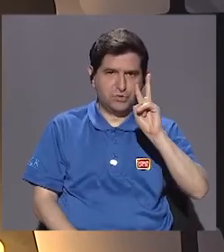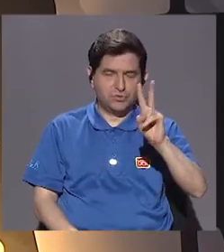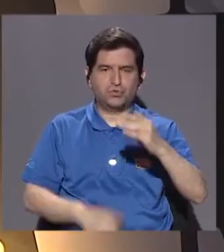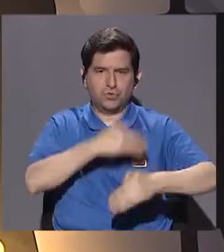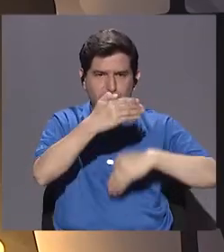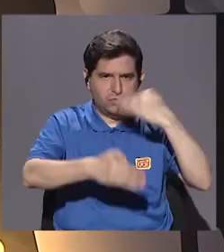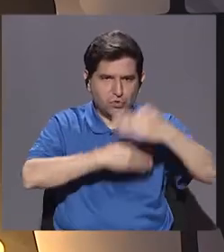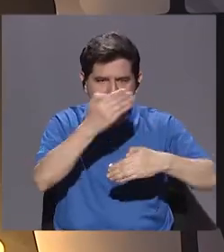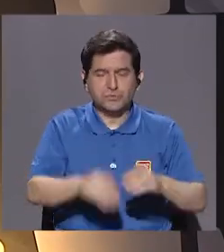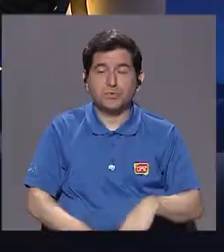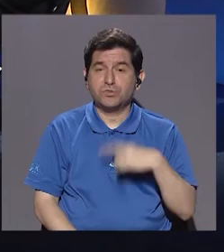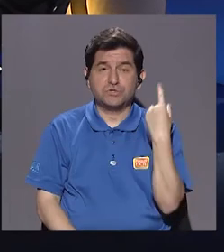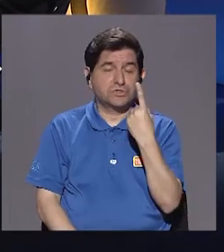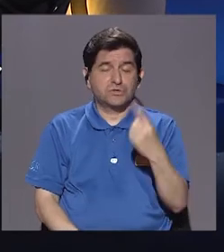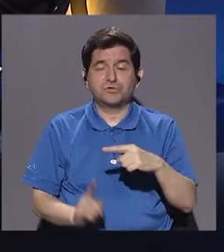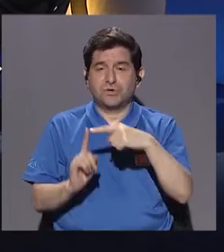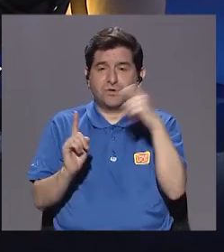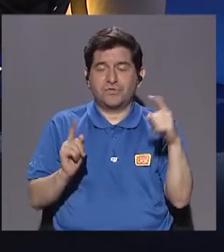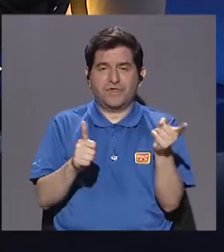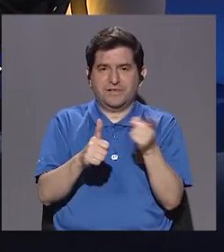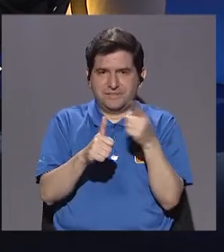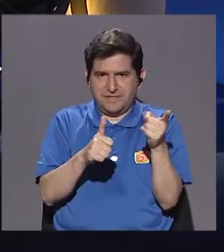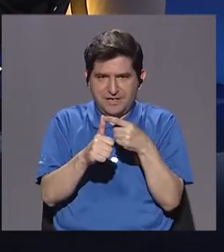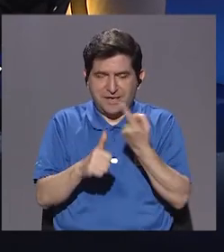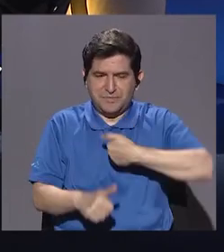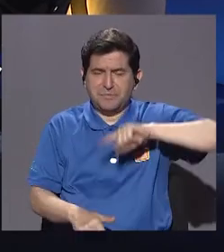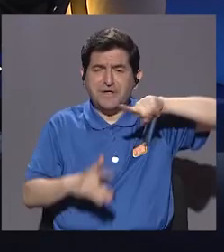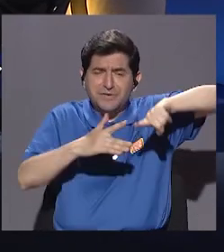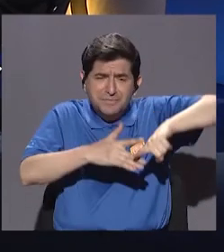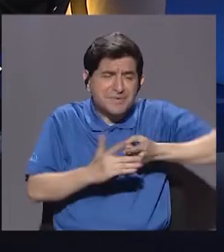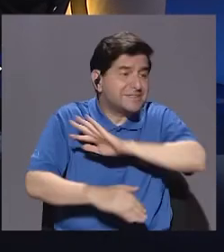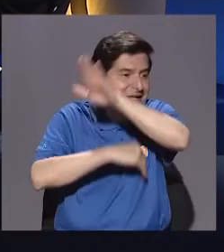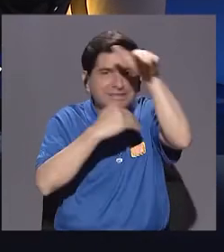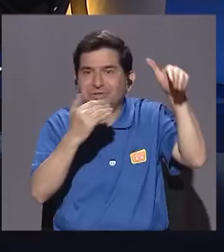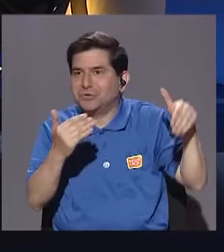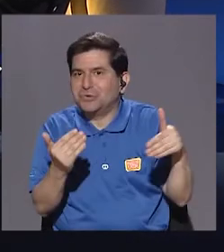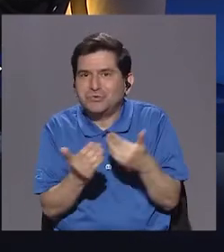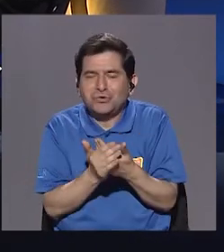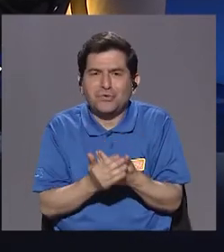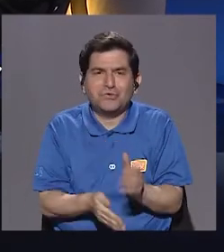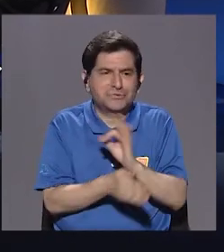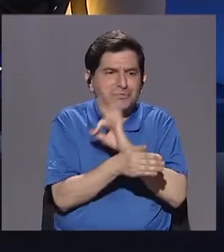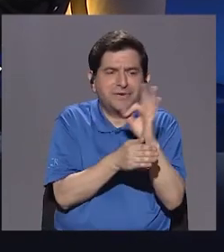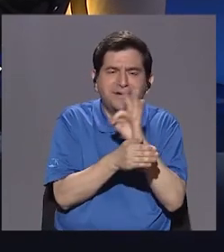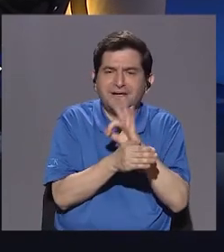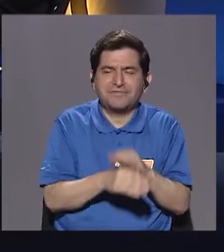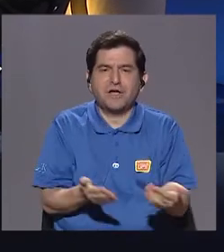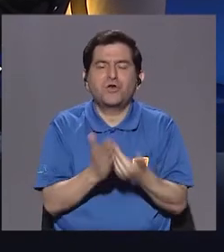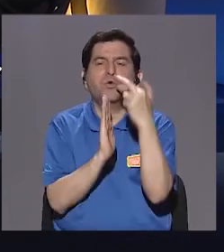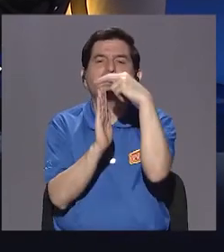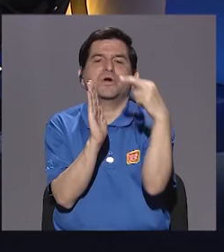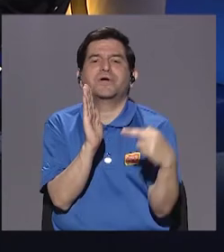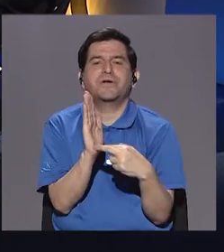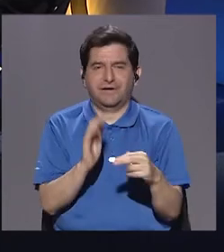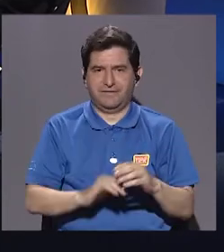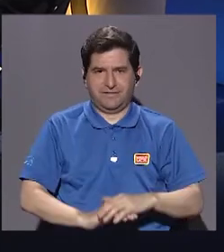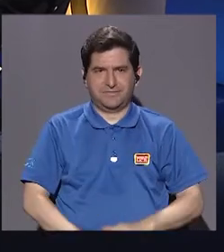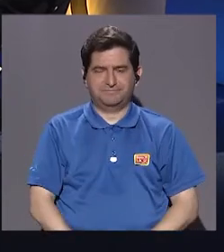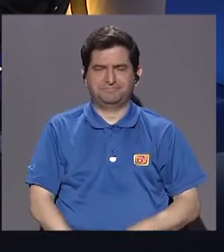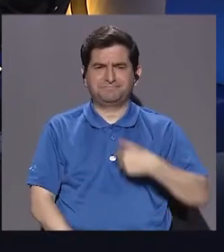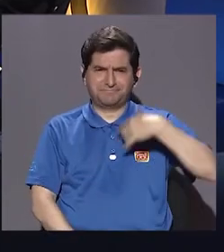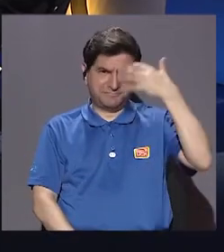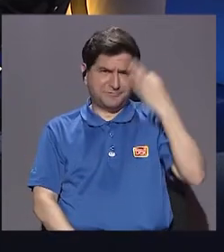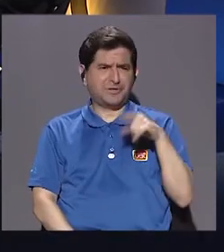procesos más nada más desde la primera que apenas estamos todos poniendo a funcionar estas nuevas reglas entonces